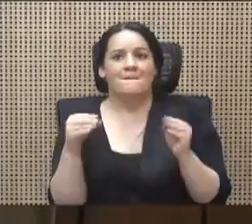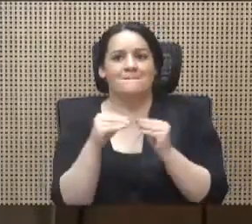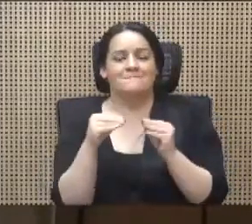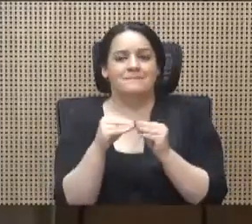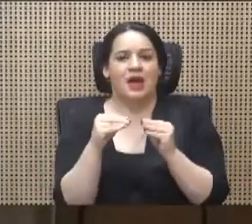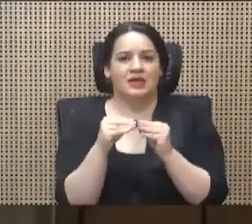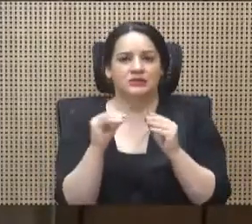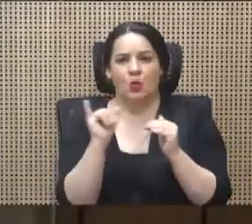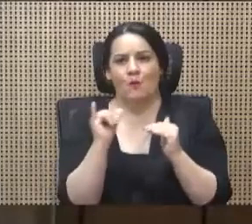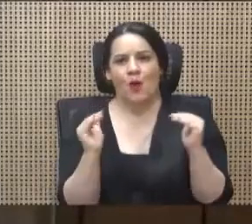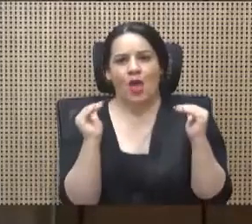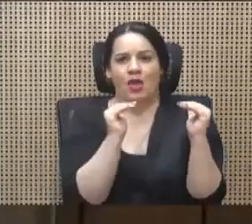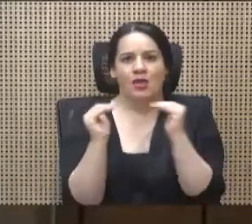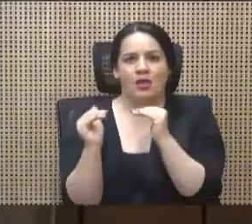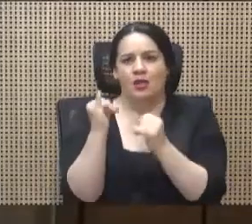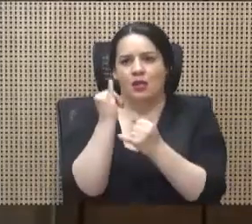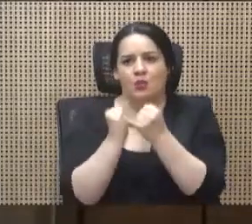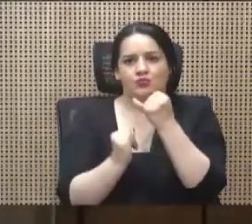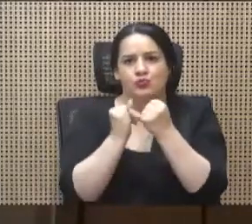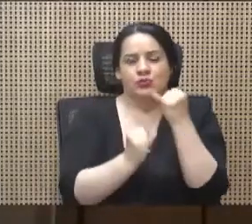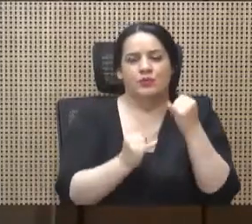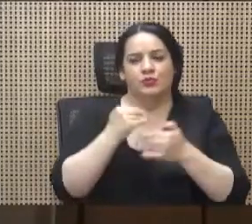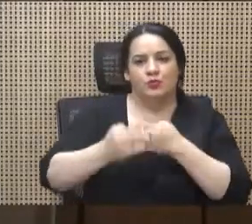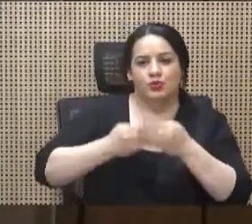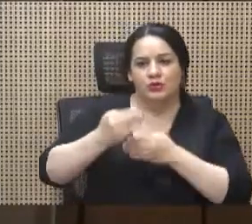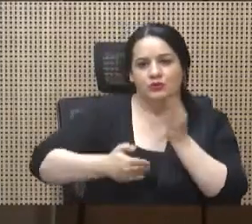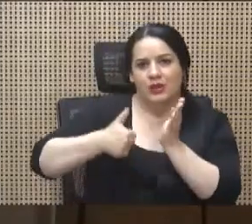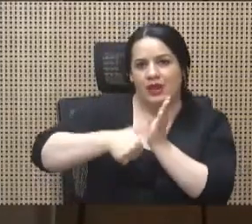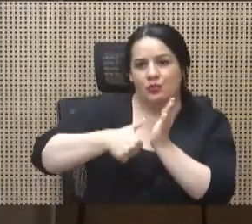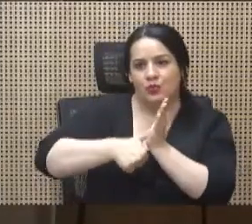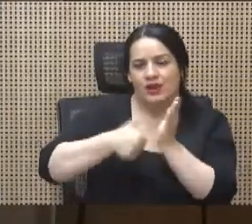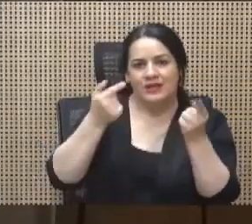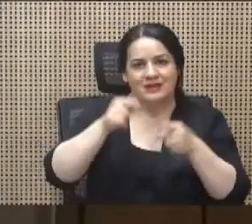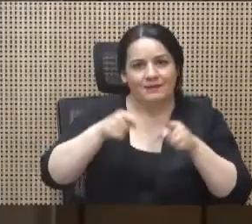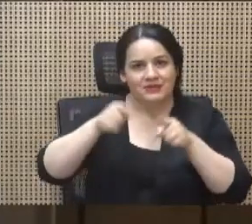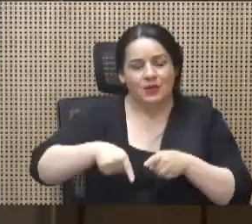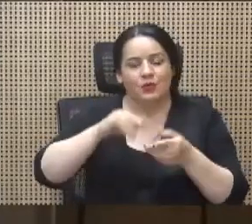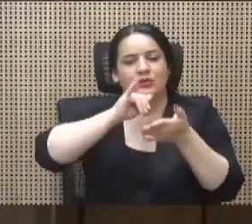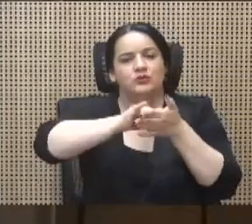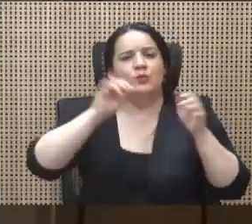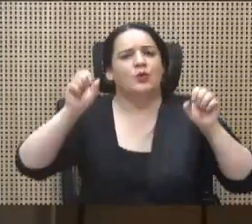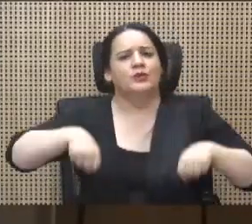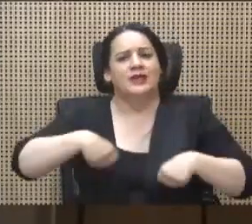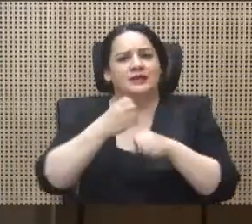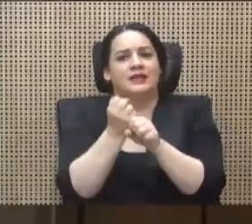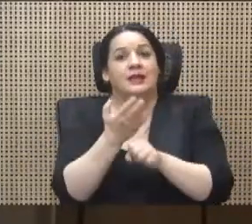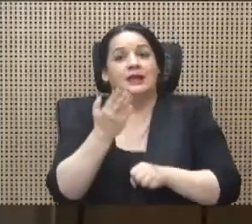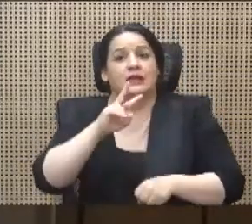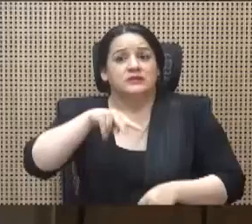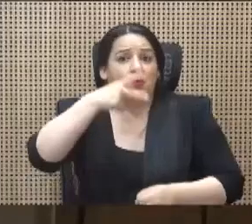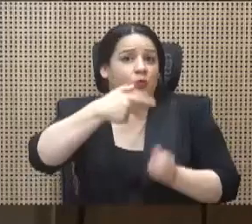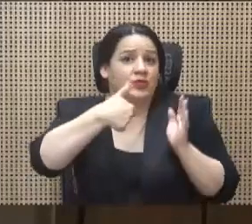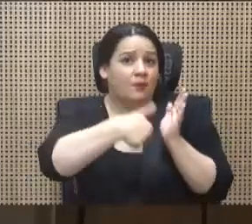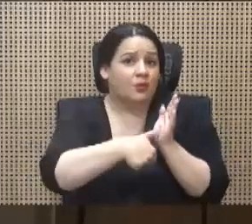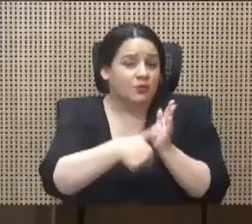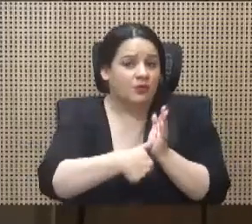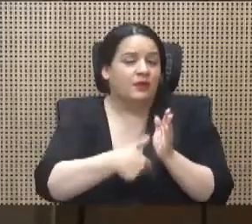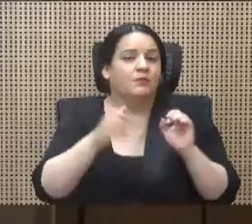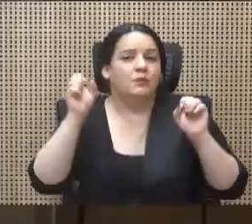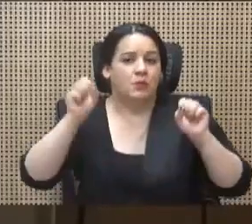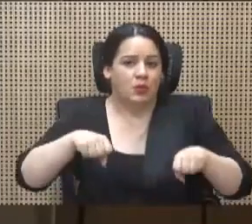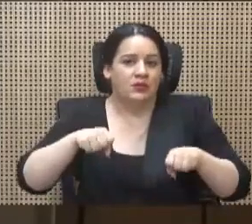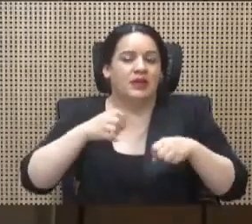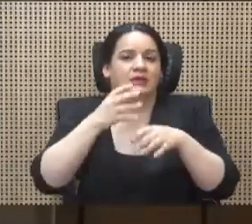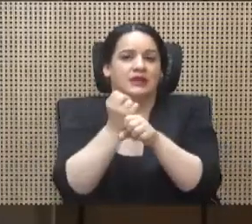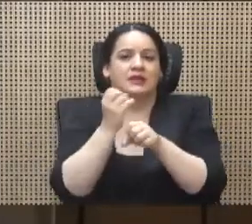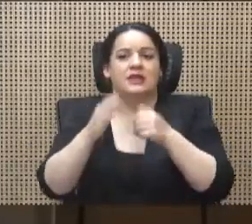en prácticamente todos los últimos procesos electorales esto podría más bien hacer que la segunda ronda fuera incluso después